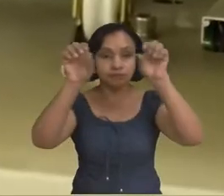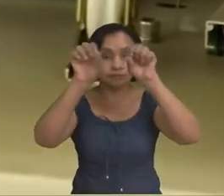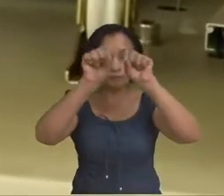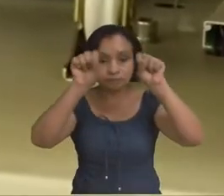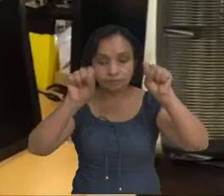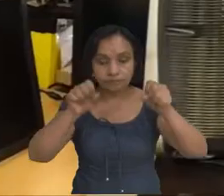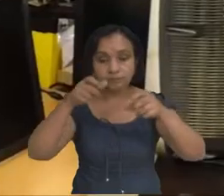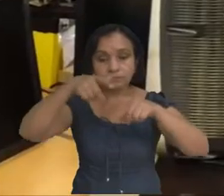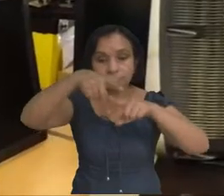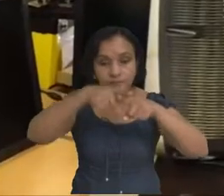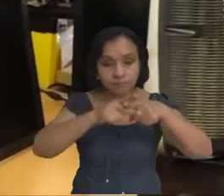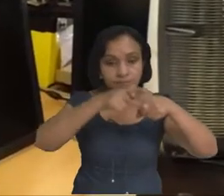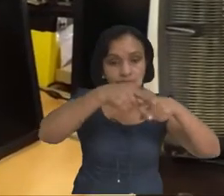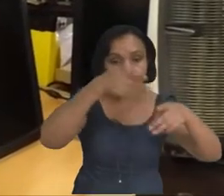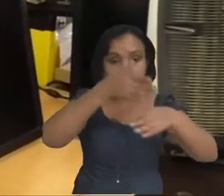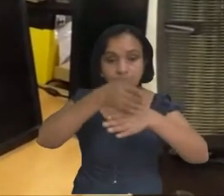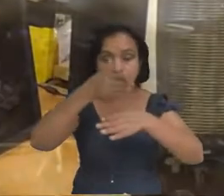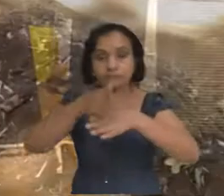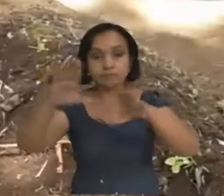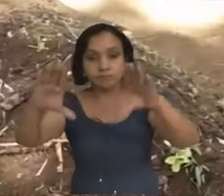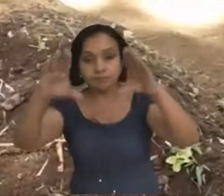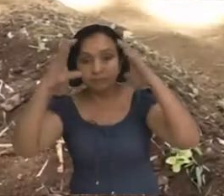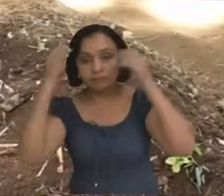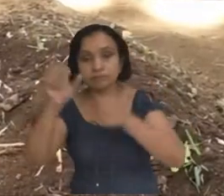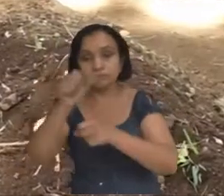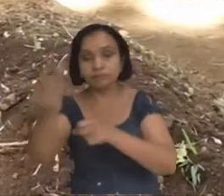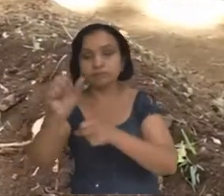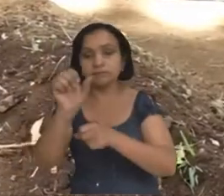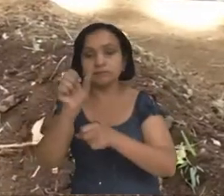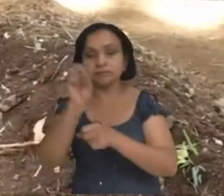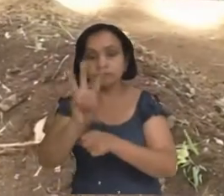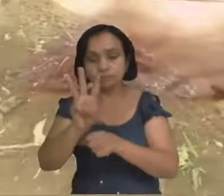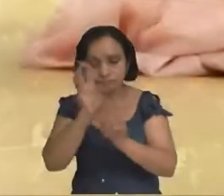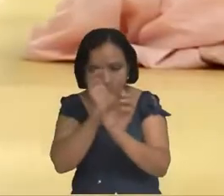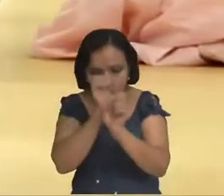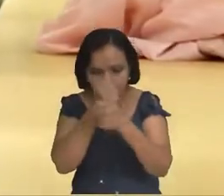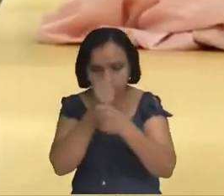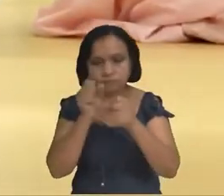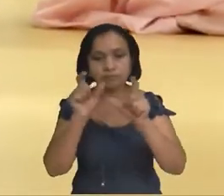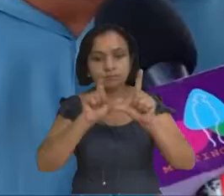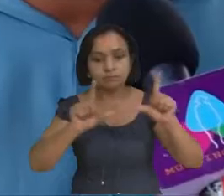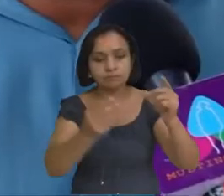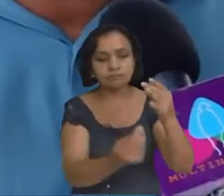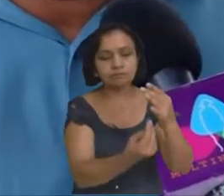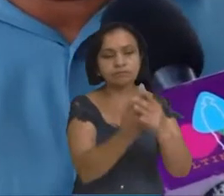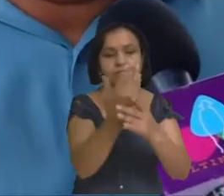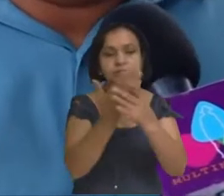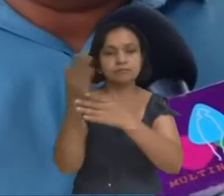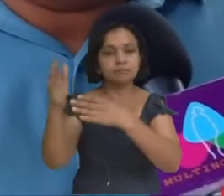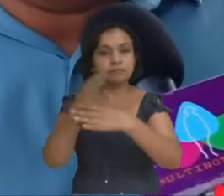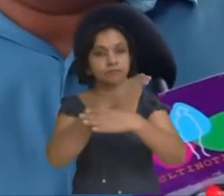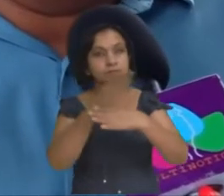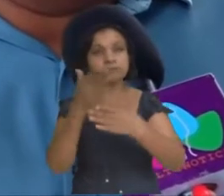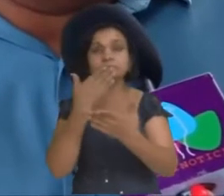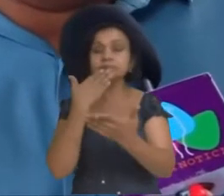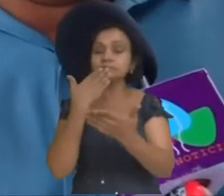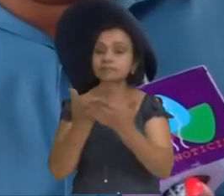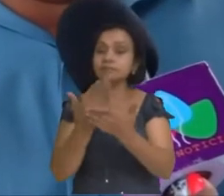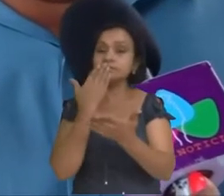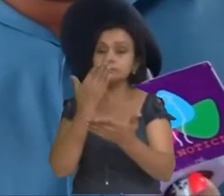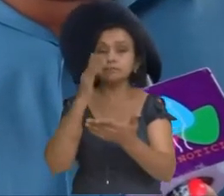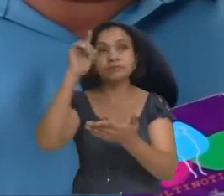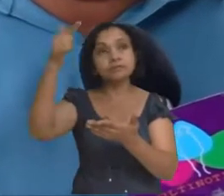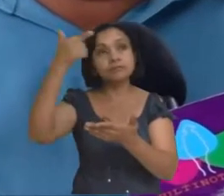didácticos, 6 aulas de clases teóricas, 3 laboratorios y áreas verdes, entre otros. Y gracias a nuestro buen gobierno